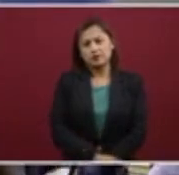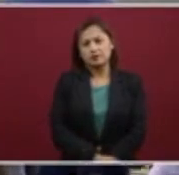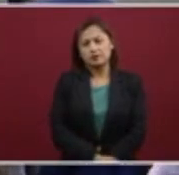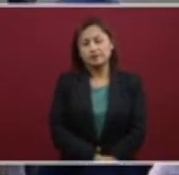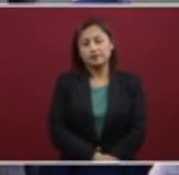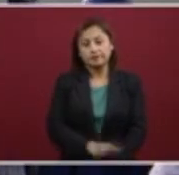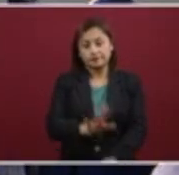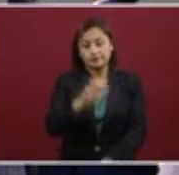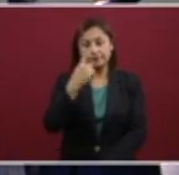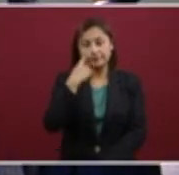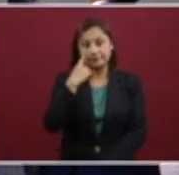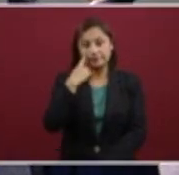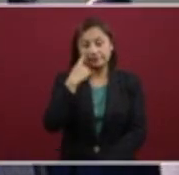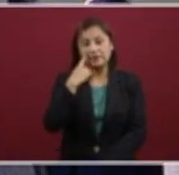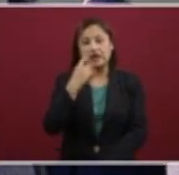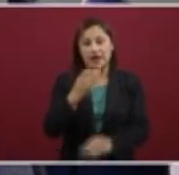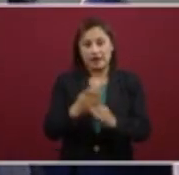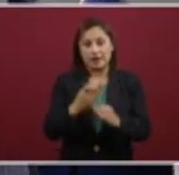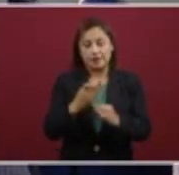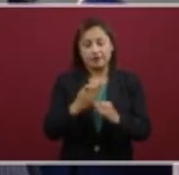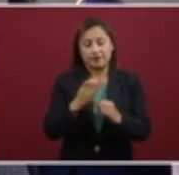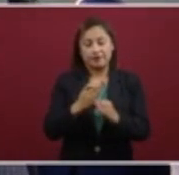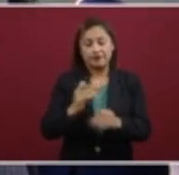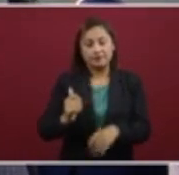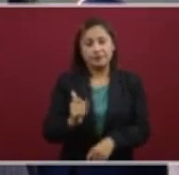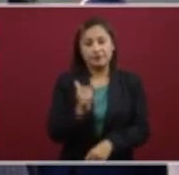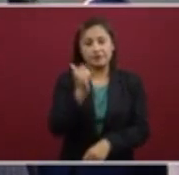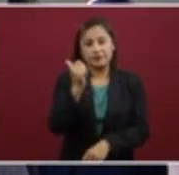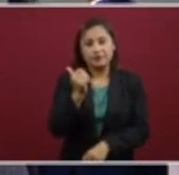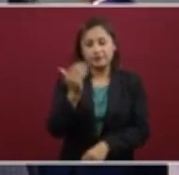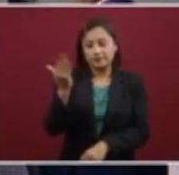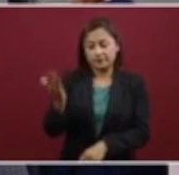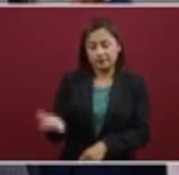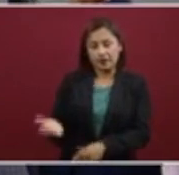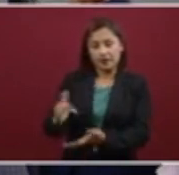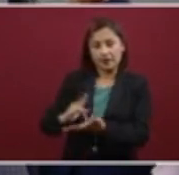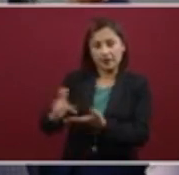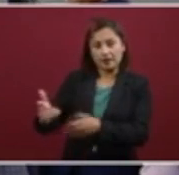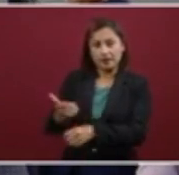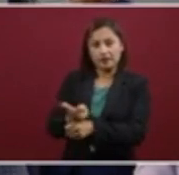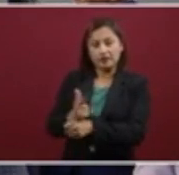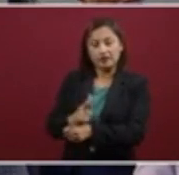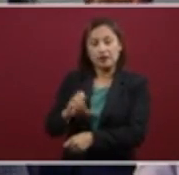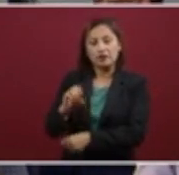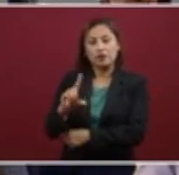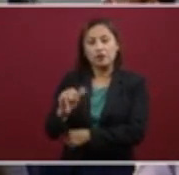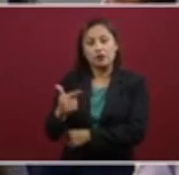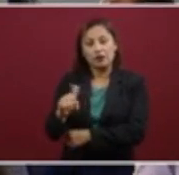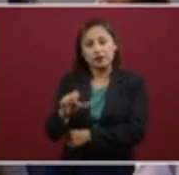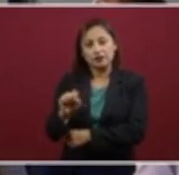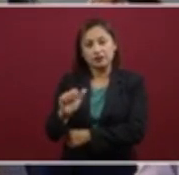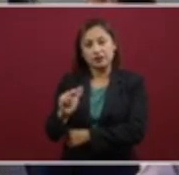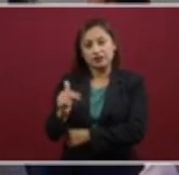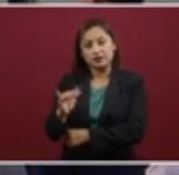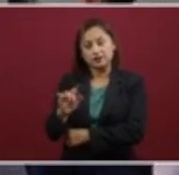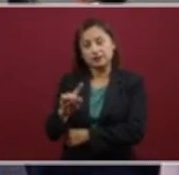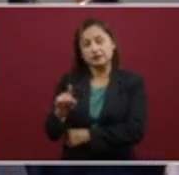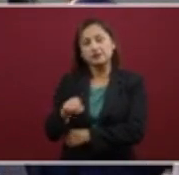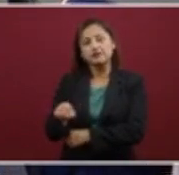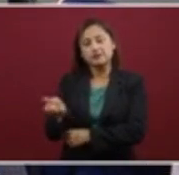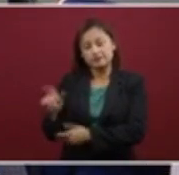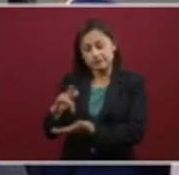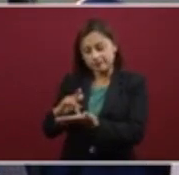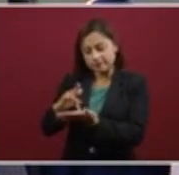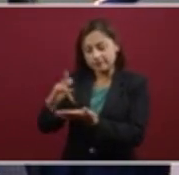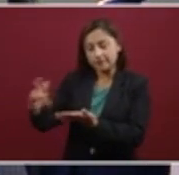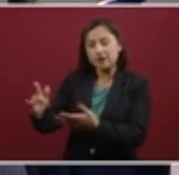Mire, quiero aprovechar para agradecerle a la licenciada Olga Sánchez Cordero, primero porque me ha